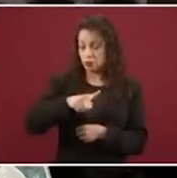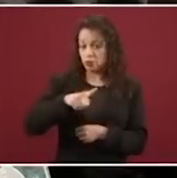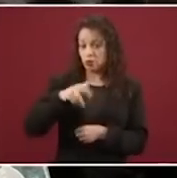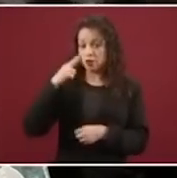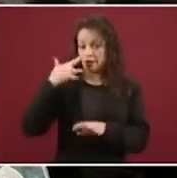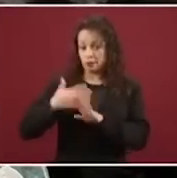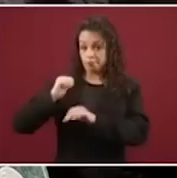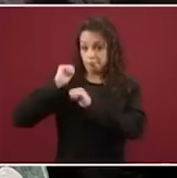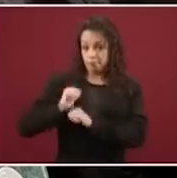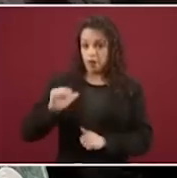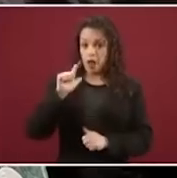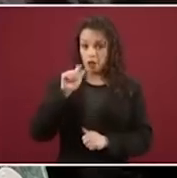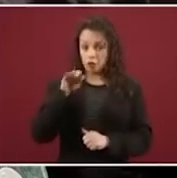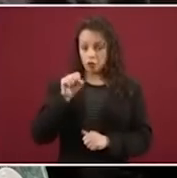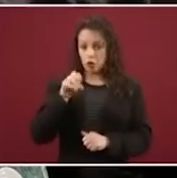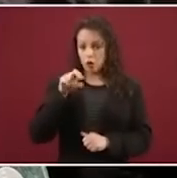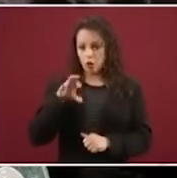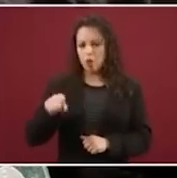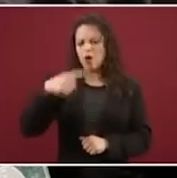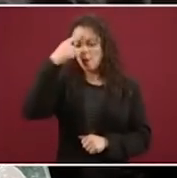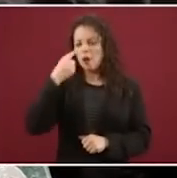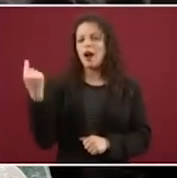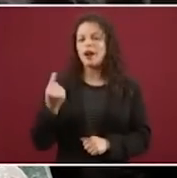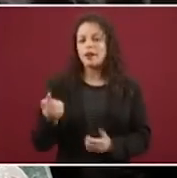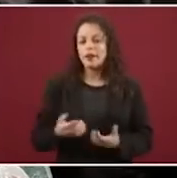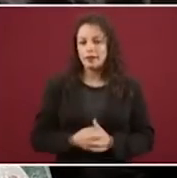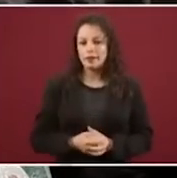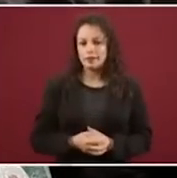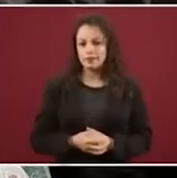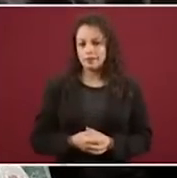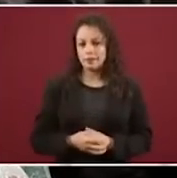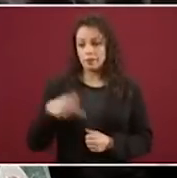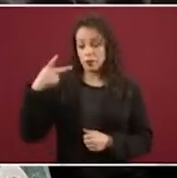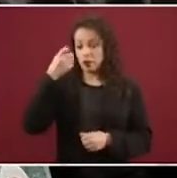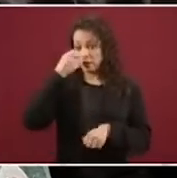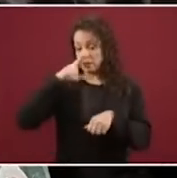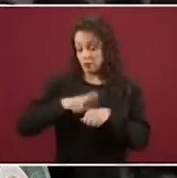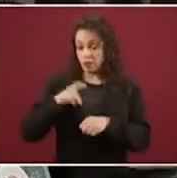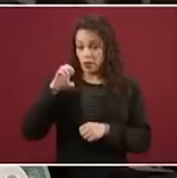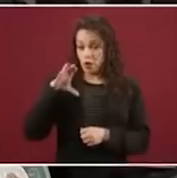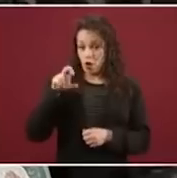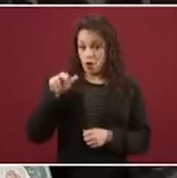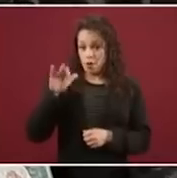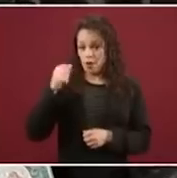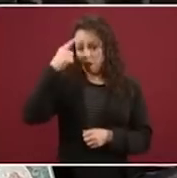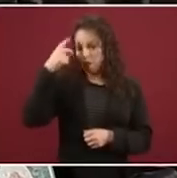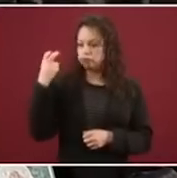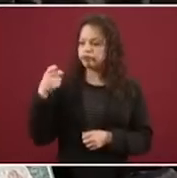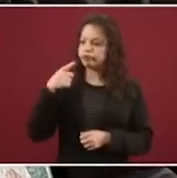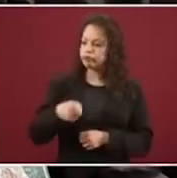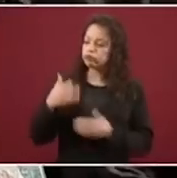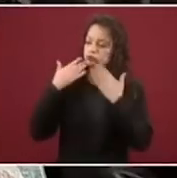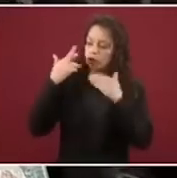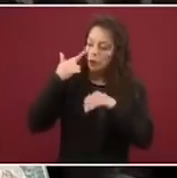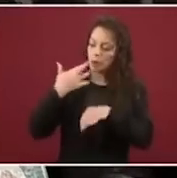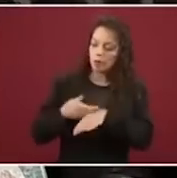¿Cuáles son los frutos? ¿Cuál es el rendimiento de la secretaria de Economía para que no esté al frente de este gabinete? Y si